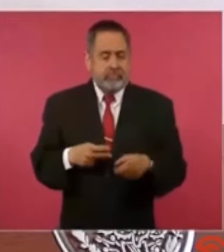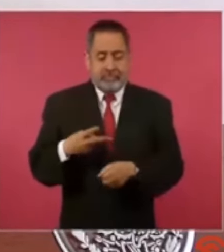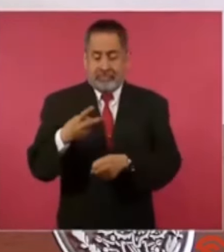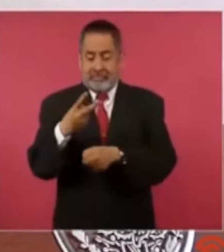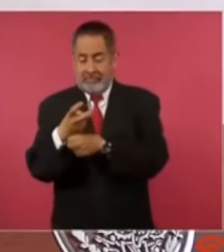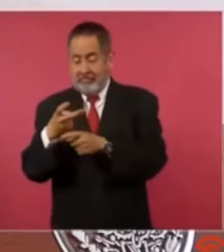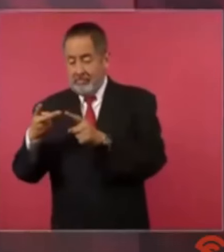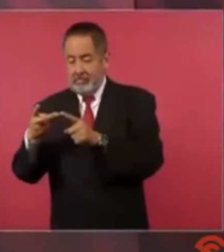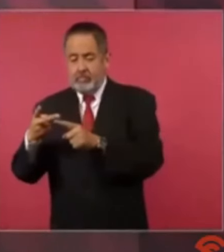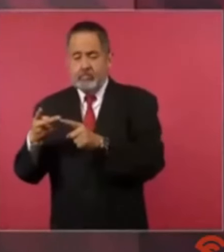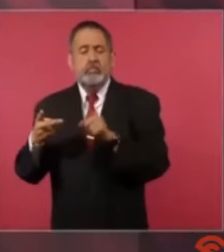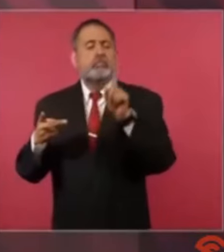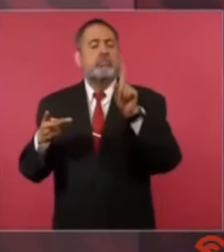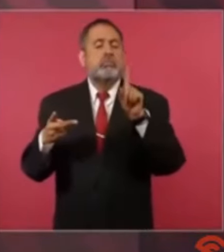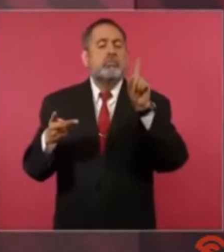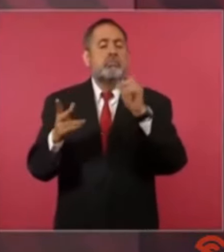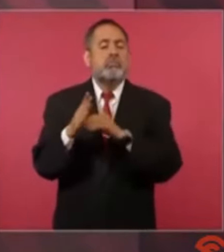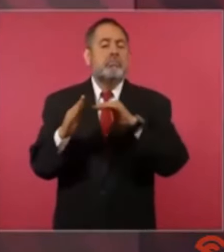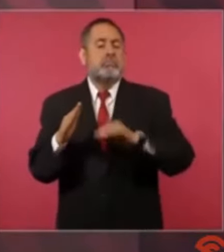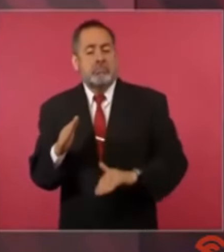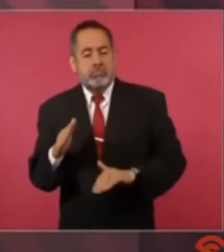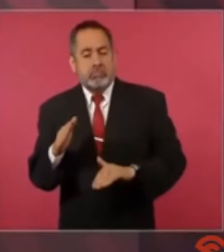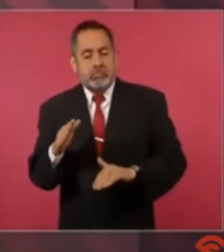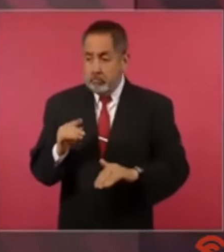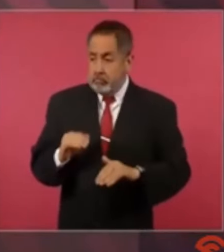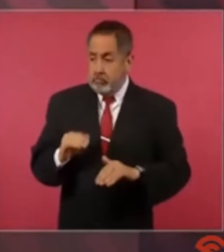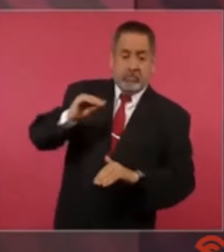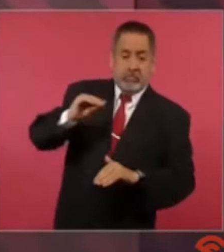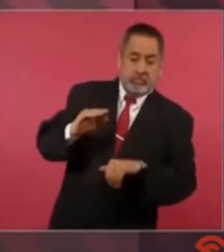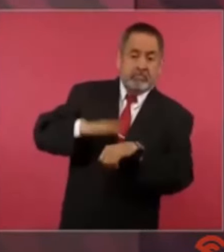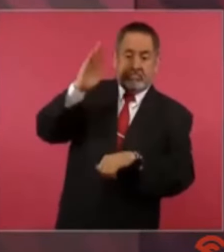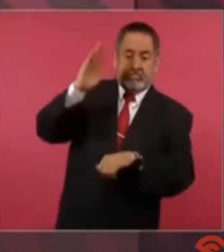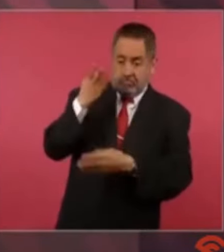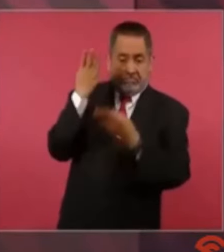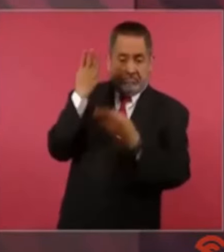1,000 sucursales menos que el Banco del Bienestar.